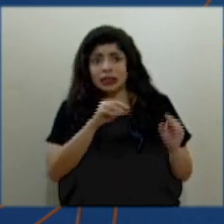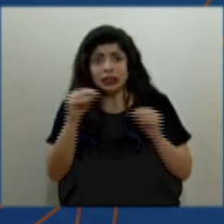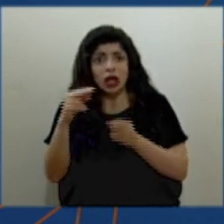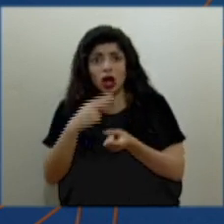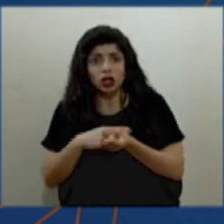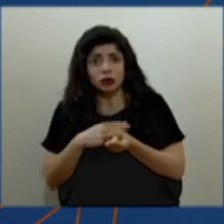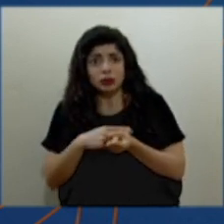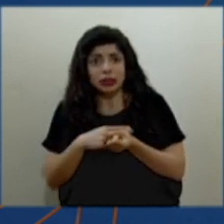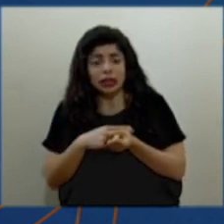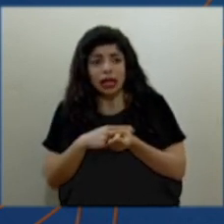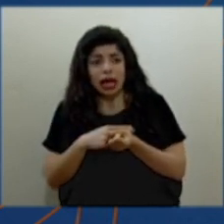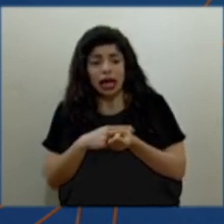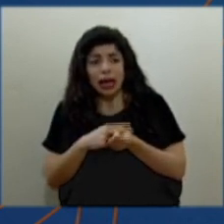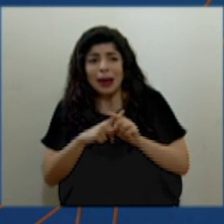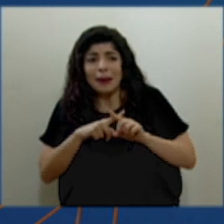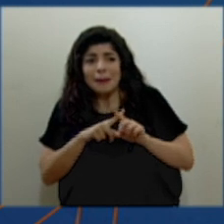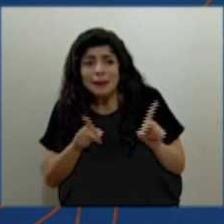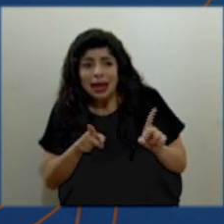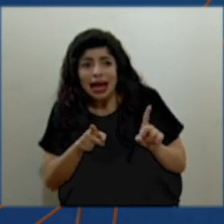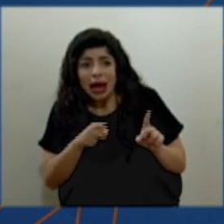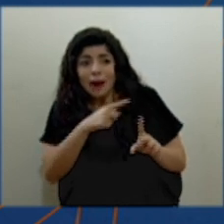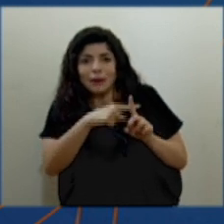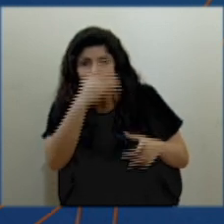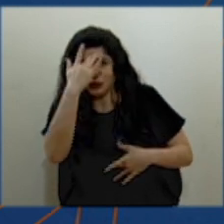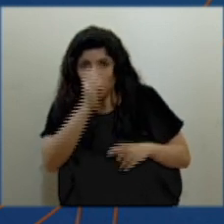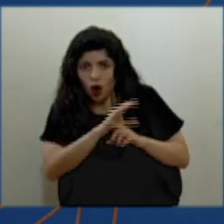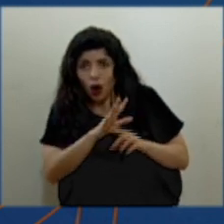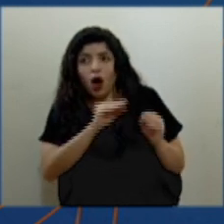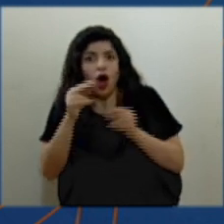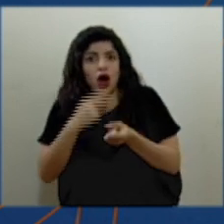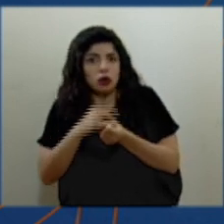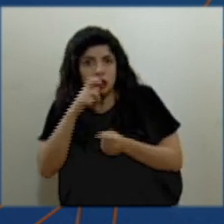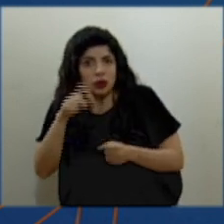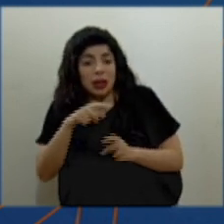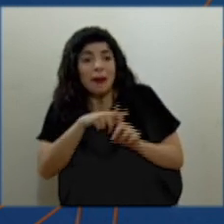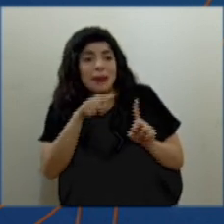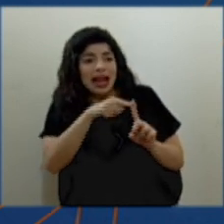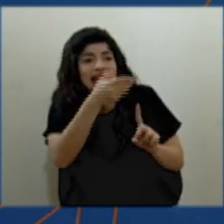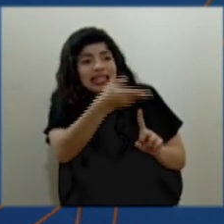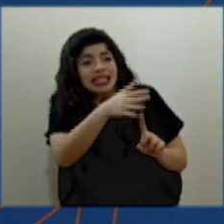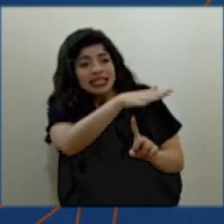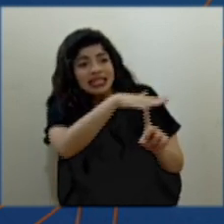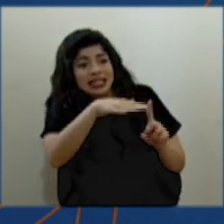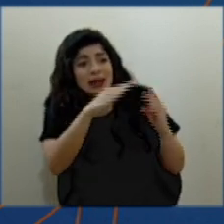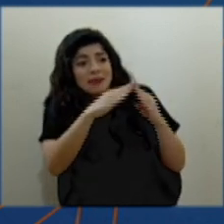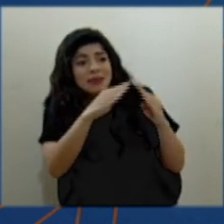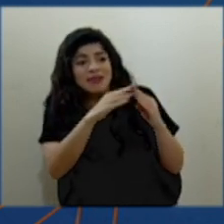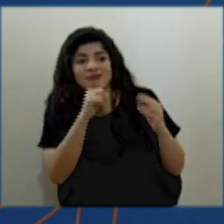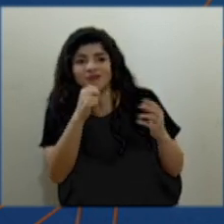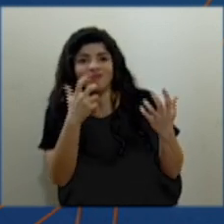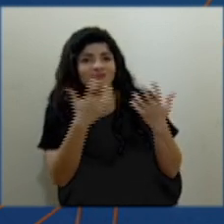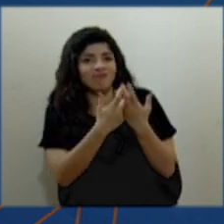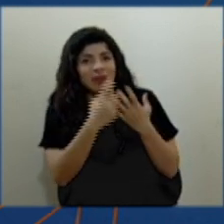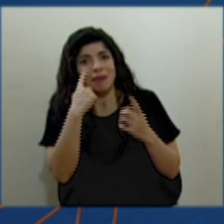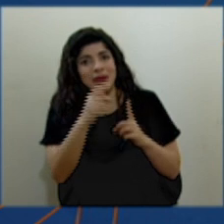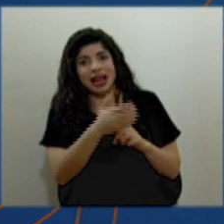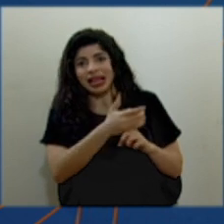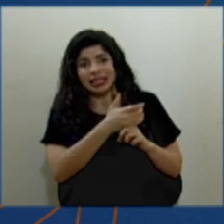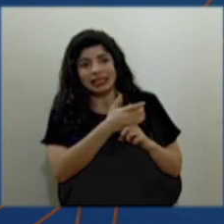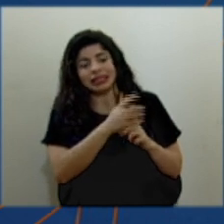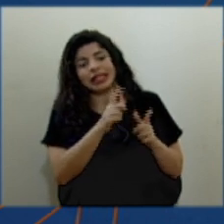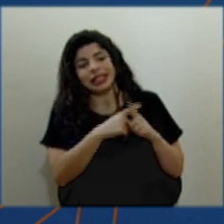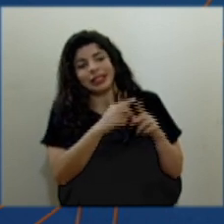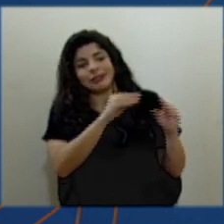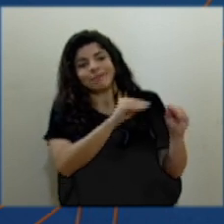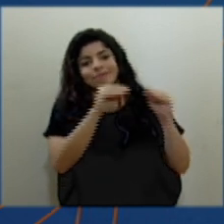tienen condiciones, o que no tienen condiciones más bien para realizar su aislamiento en su residencia y pueden estar en uno de estos